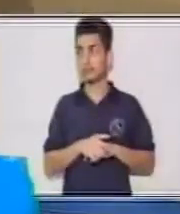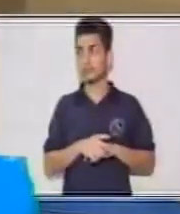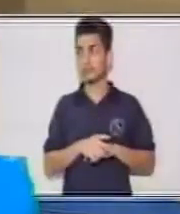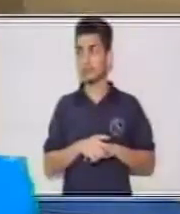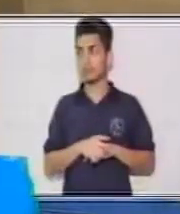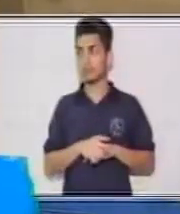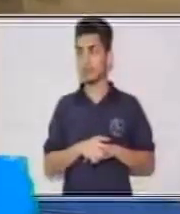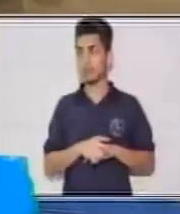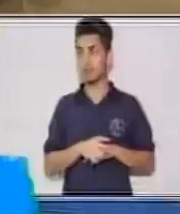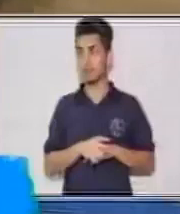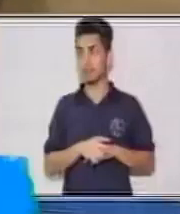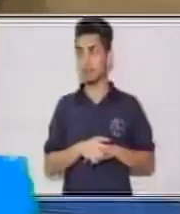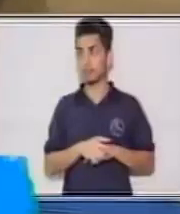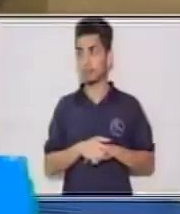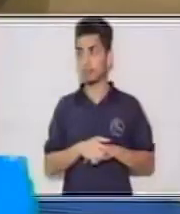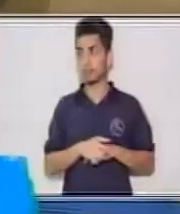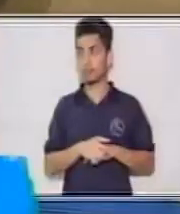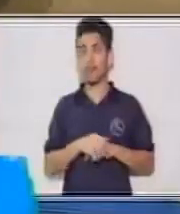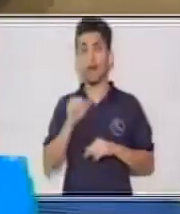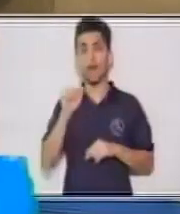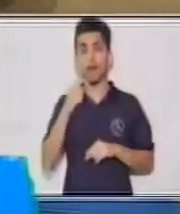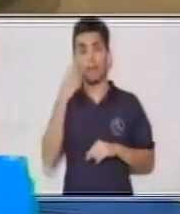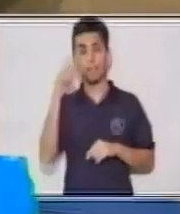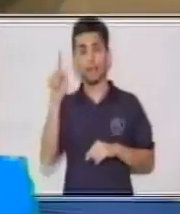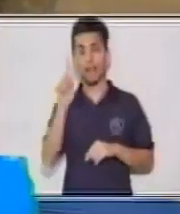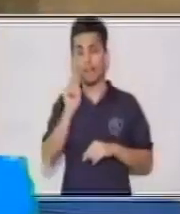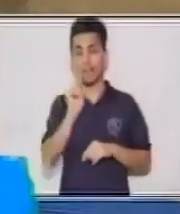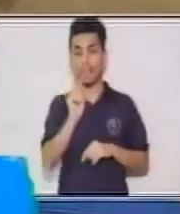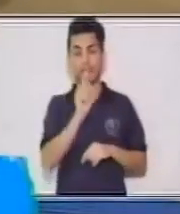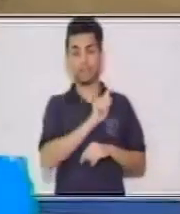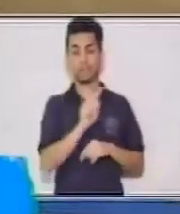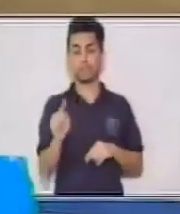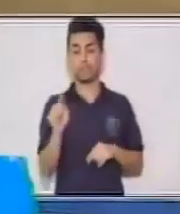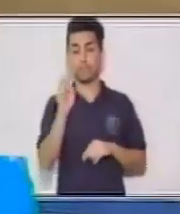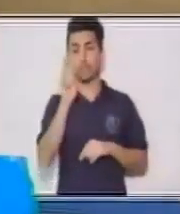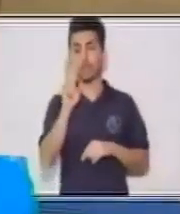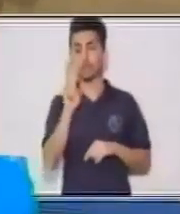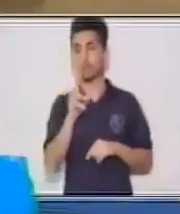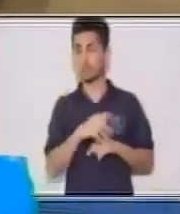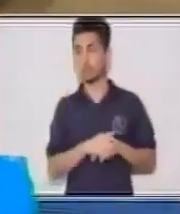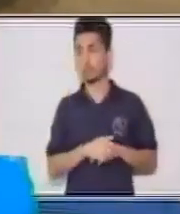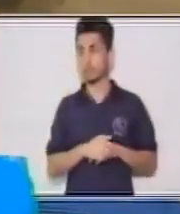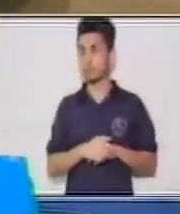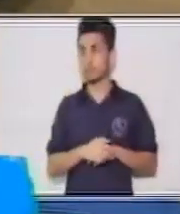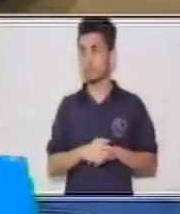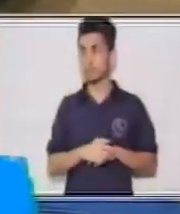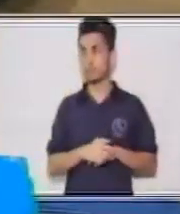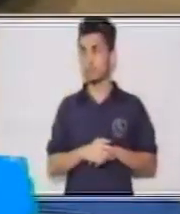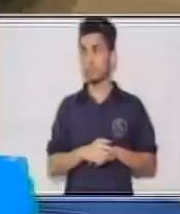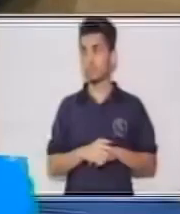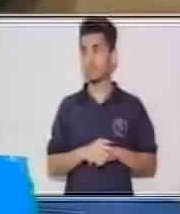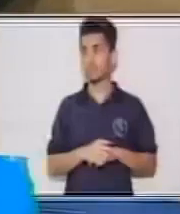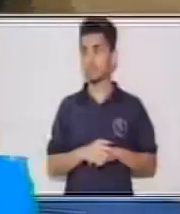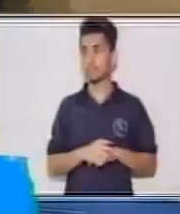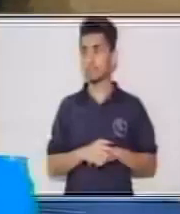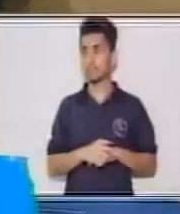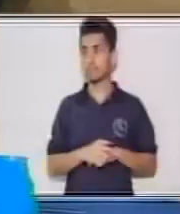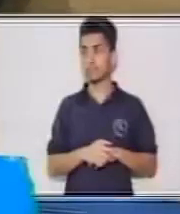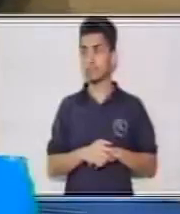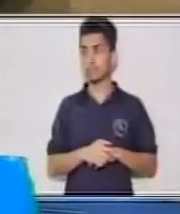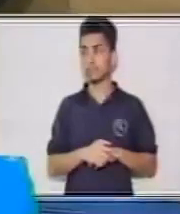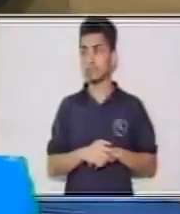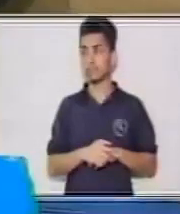2. Entonces, quiere decir que es más abajo. ¿Por qué? Porque Y 2 está acá. Entonces, acá